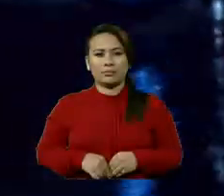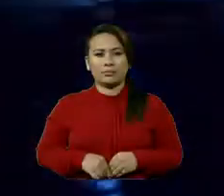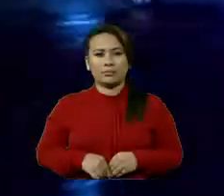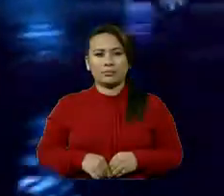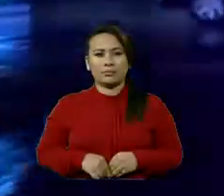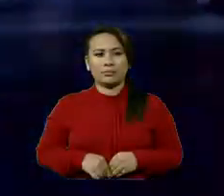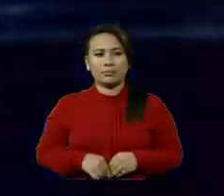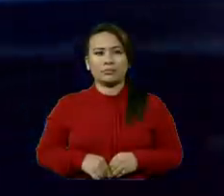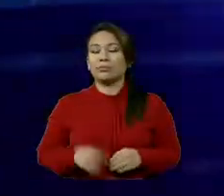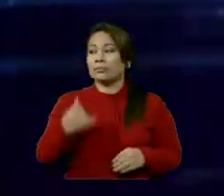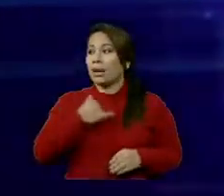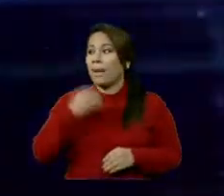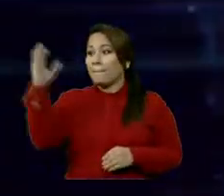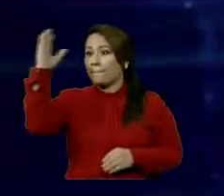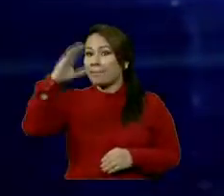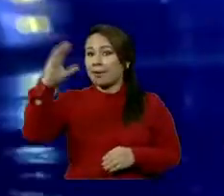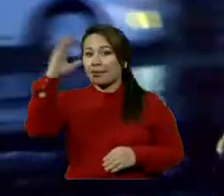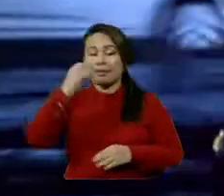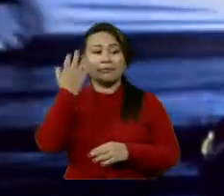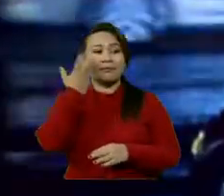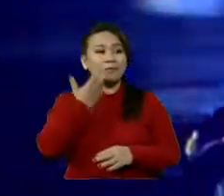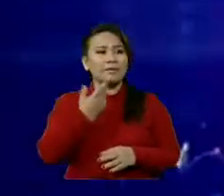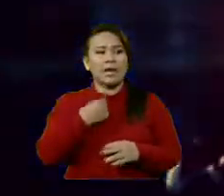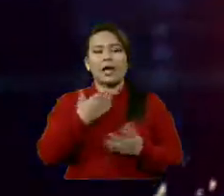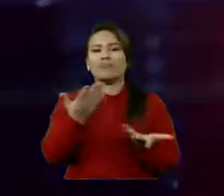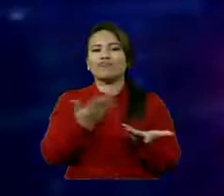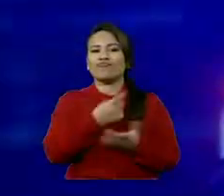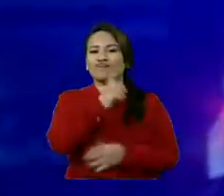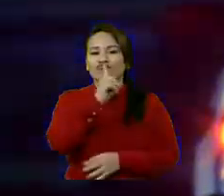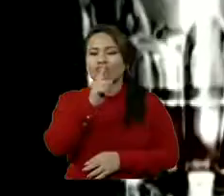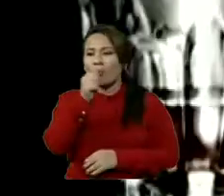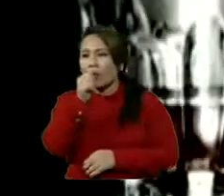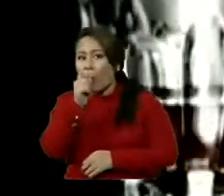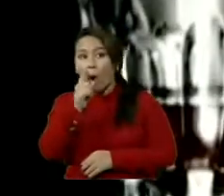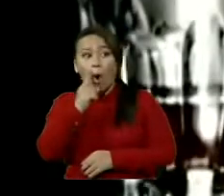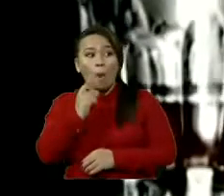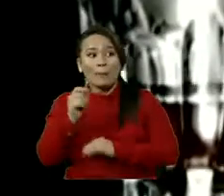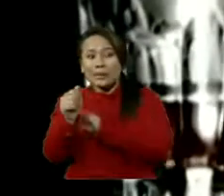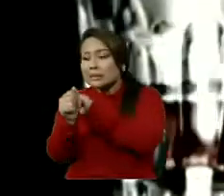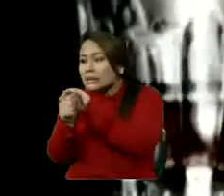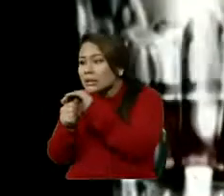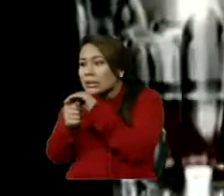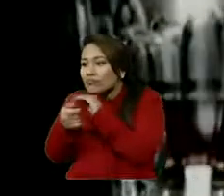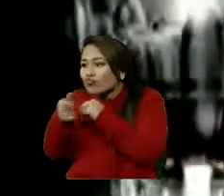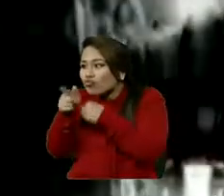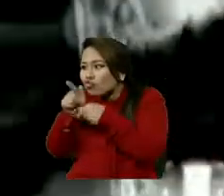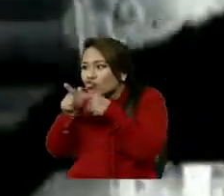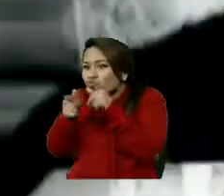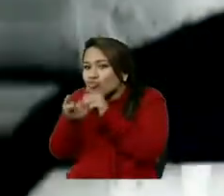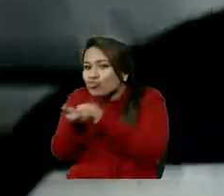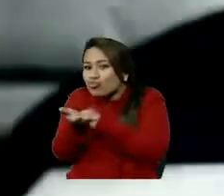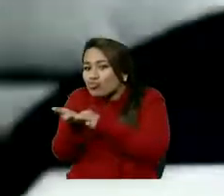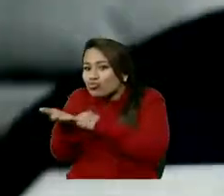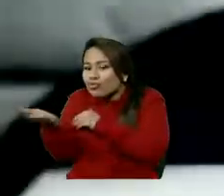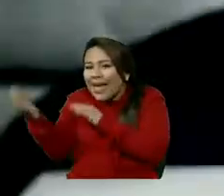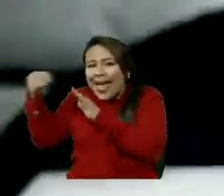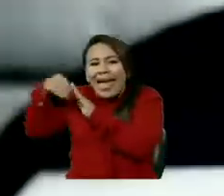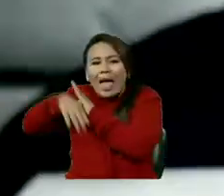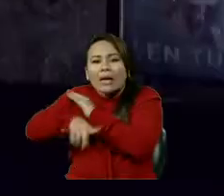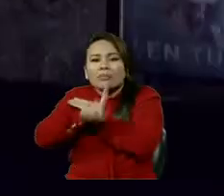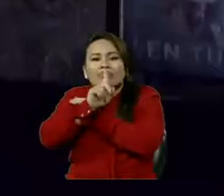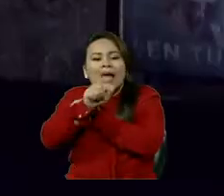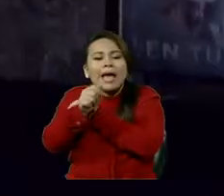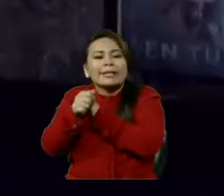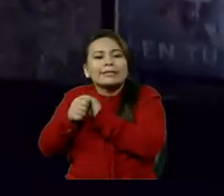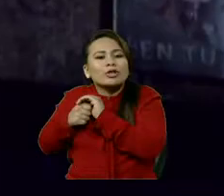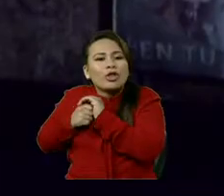Lo buscaban hace varios días, sabían que alias Colombia se mezclaba supuestamente entre indigentes y alcohólicos, que en ese submundo se movía. Con